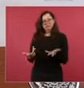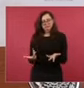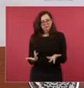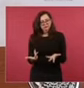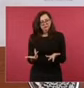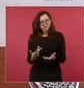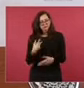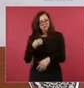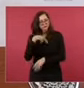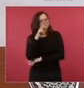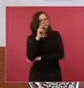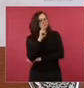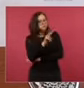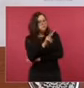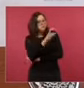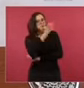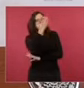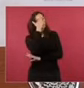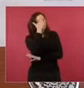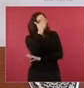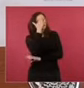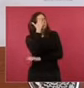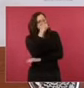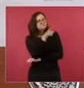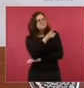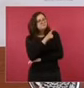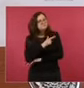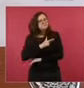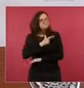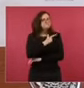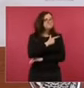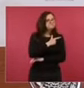después de la campaña.